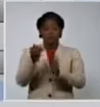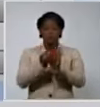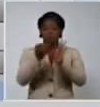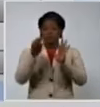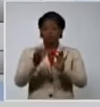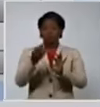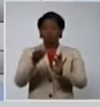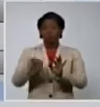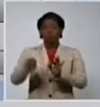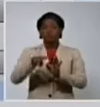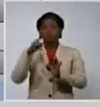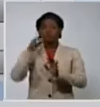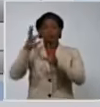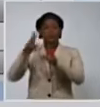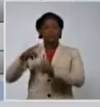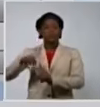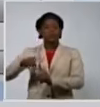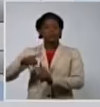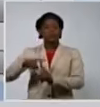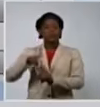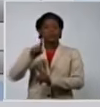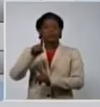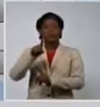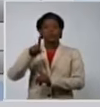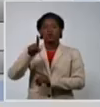el acumulado es de